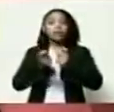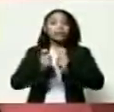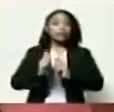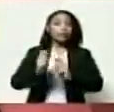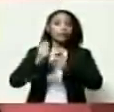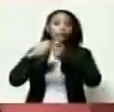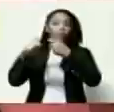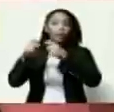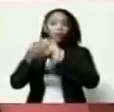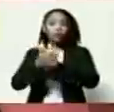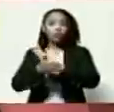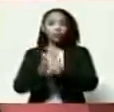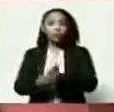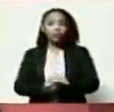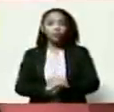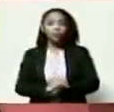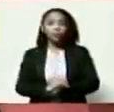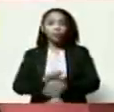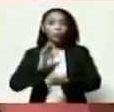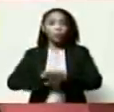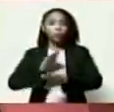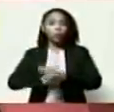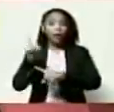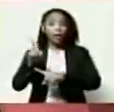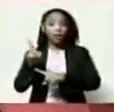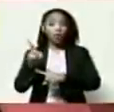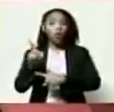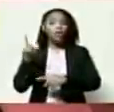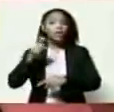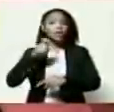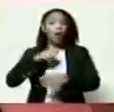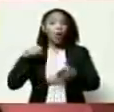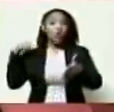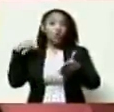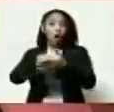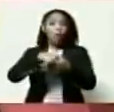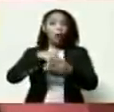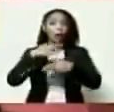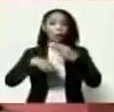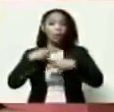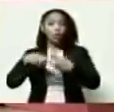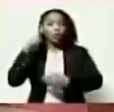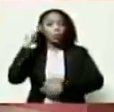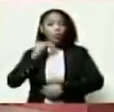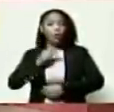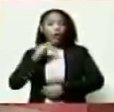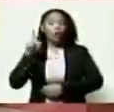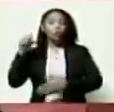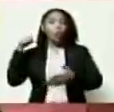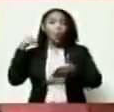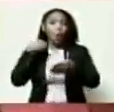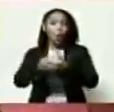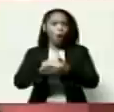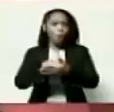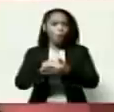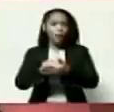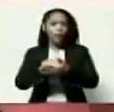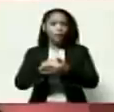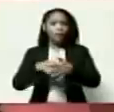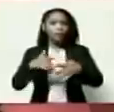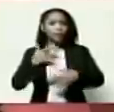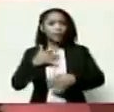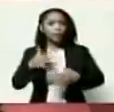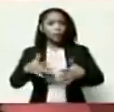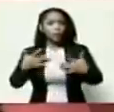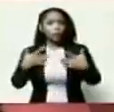vender, porque les convenía darle un golpe a la Revolución Bolivariana, un golpe anímico